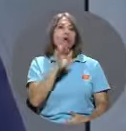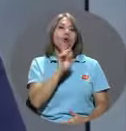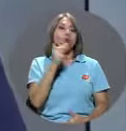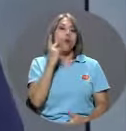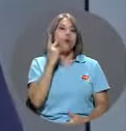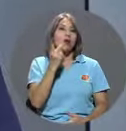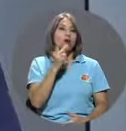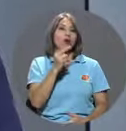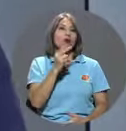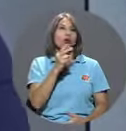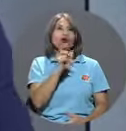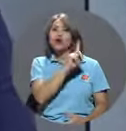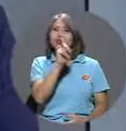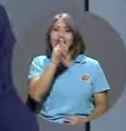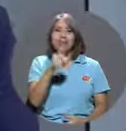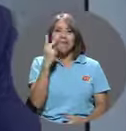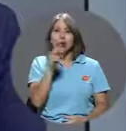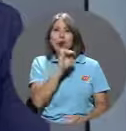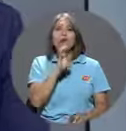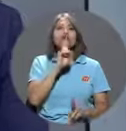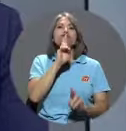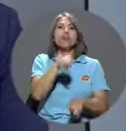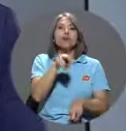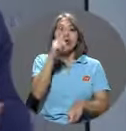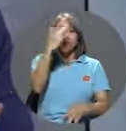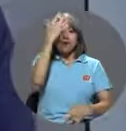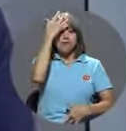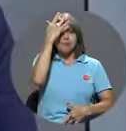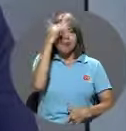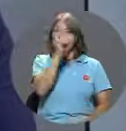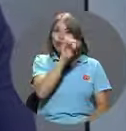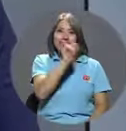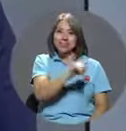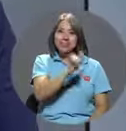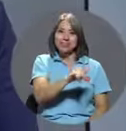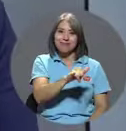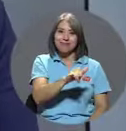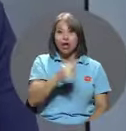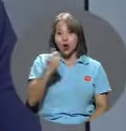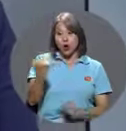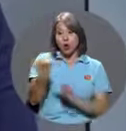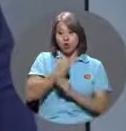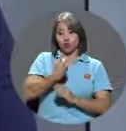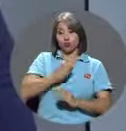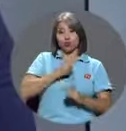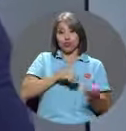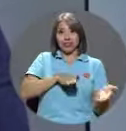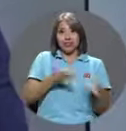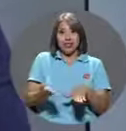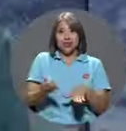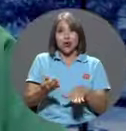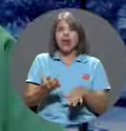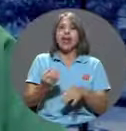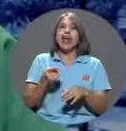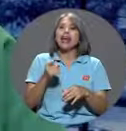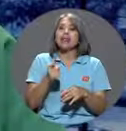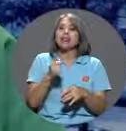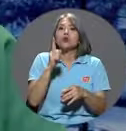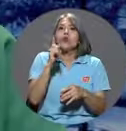¿verdad? Pero no es como que yo, ¿verdad?, hoy, por X o Y, Z, decido terminar con mi vida.